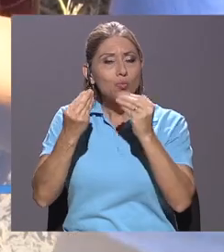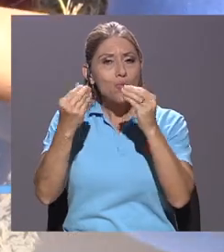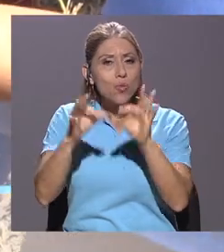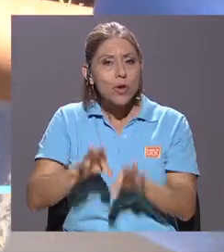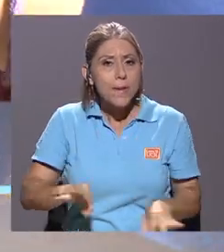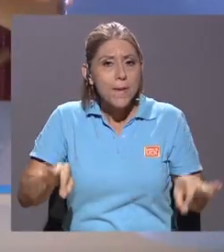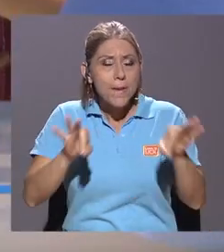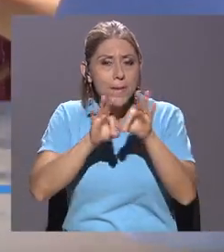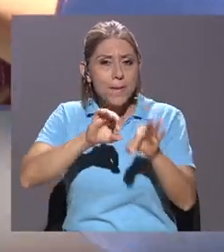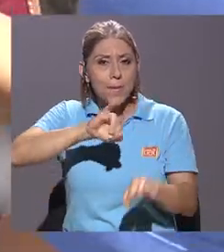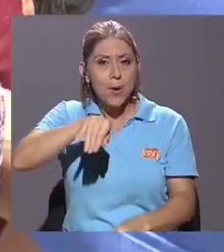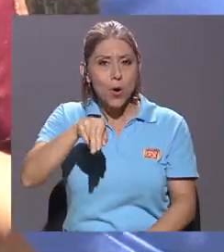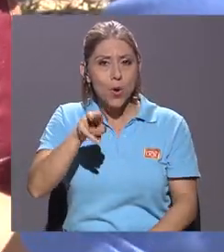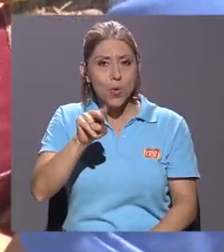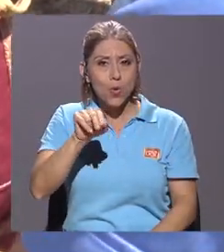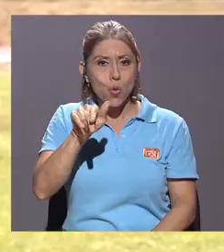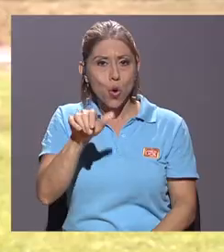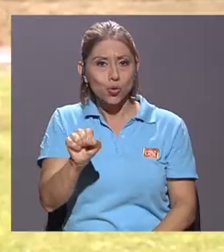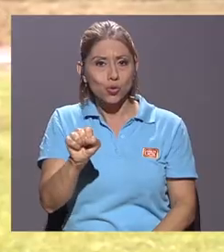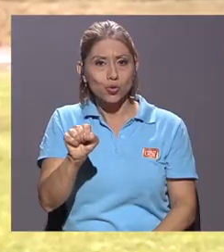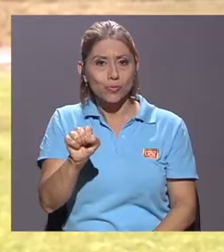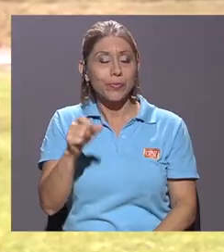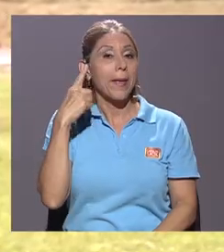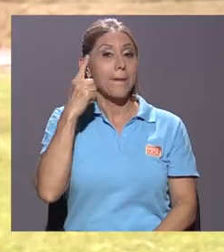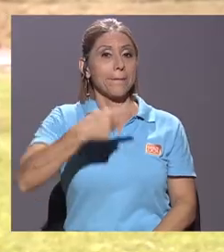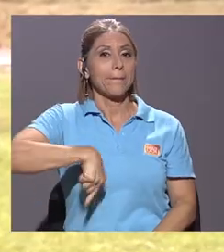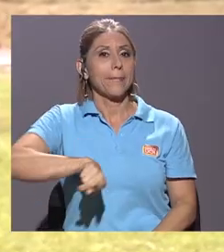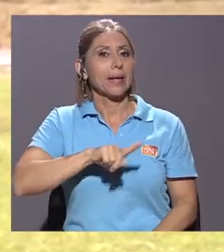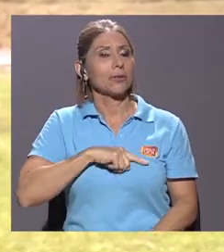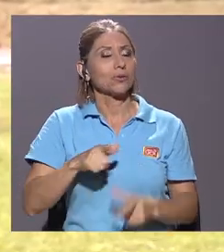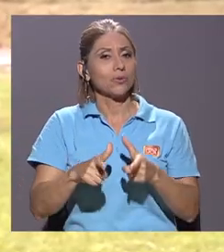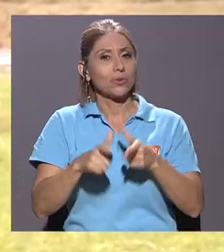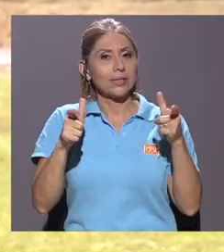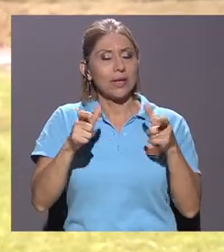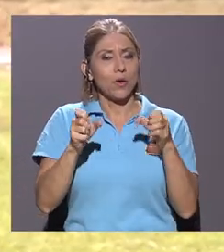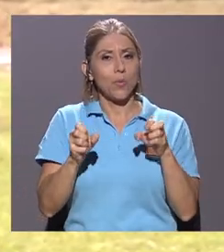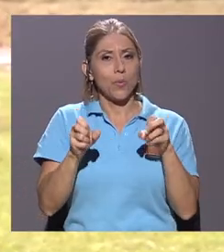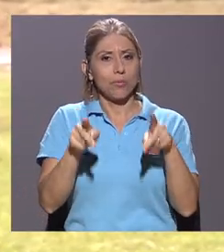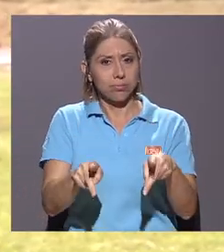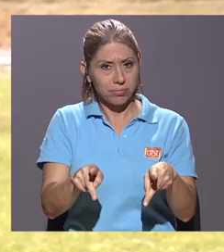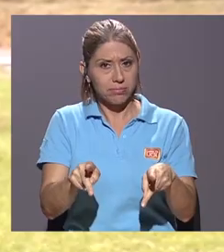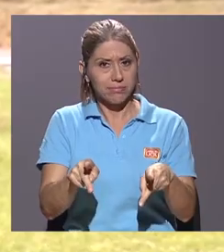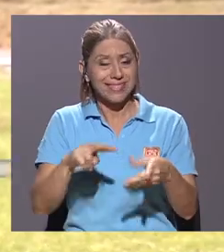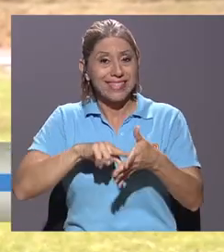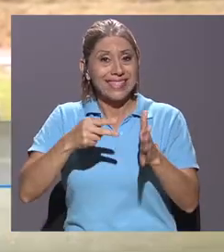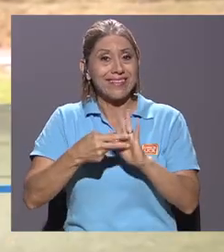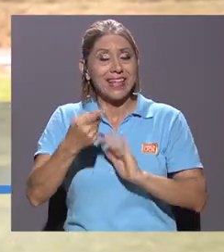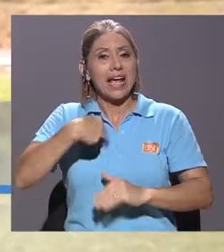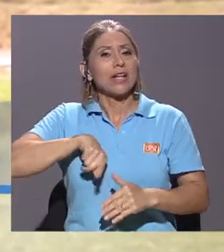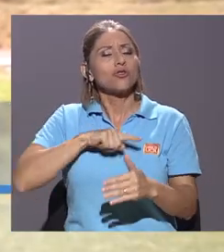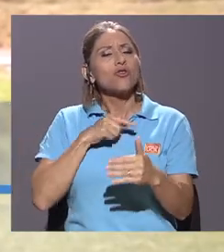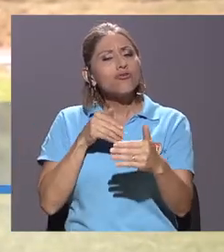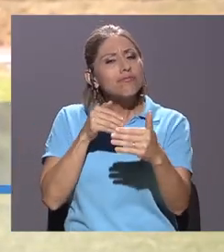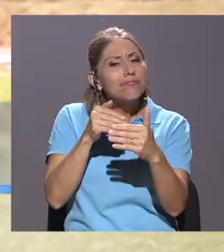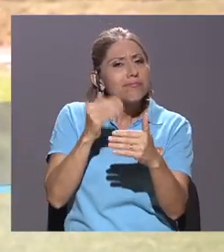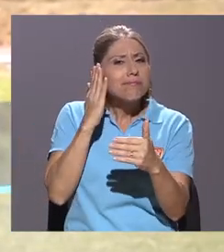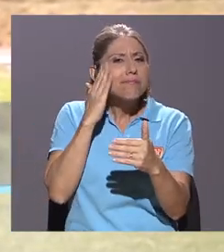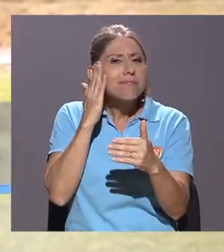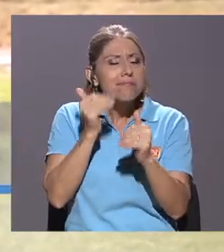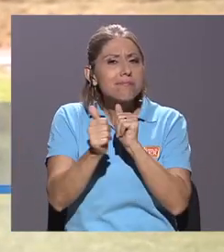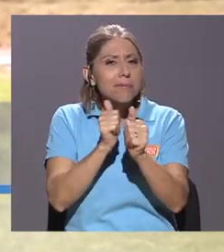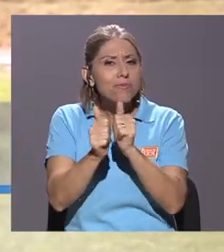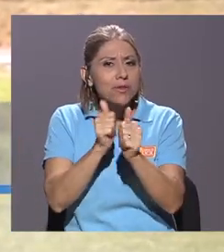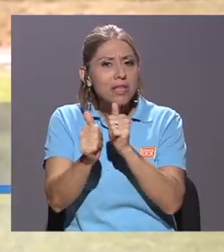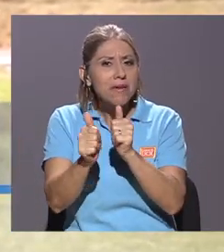los Juncos. Para nosotros es una gran oportunidad, ya que es un acercamiento al área deportiva que muchas veces dentro